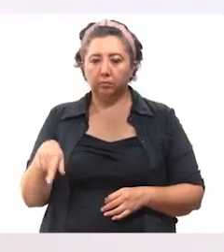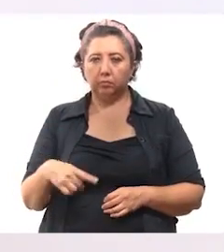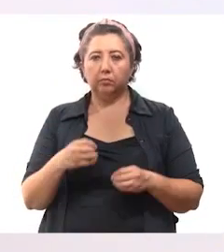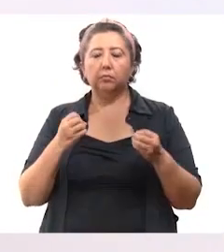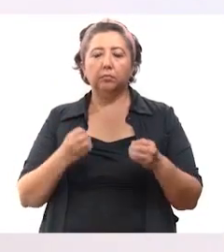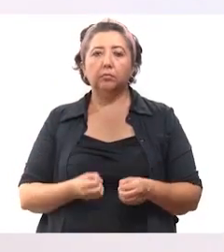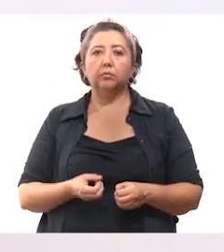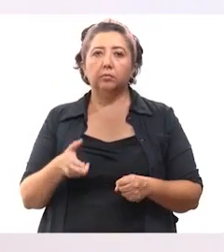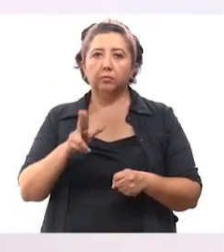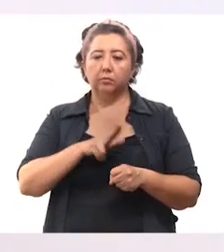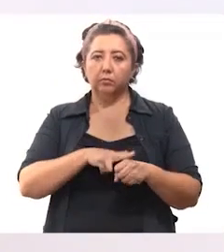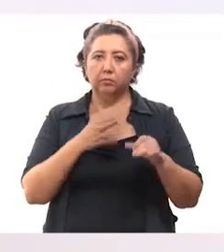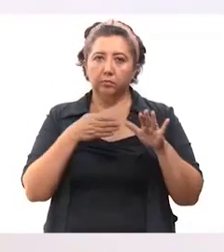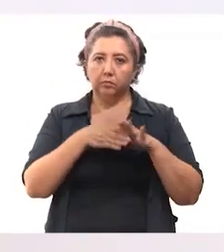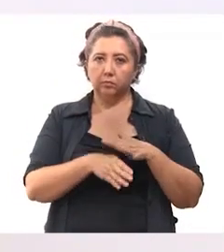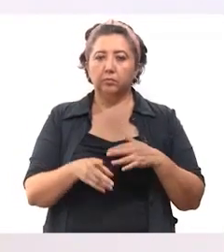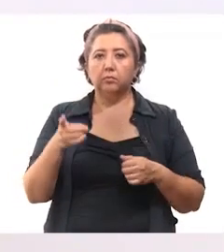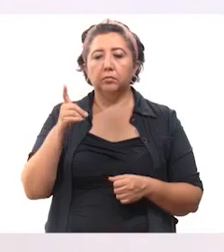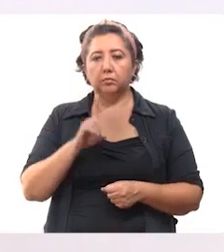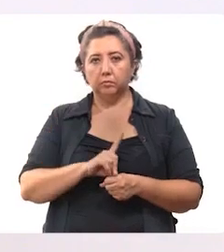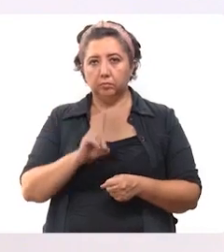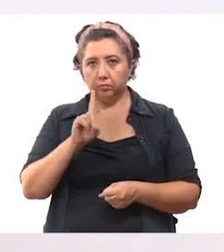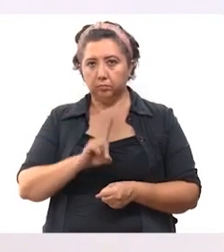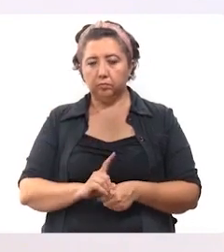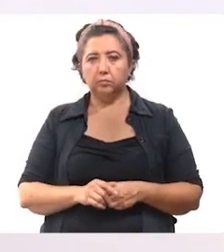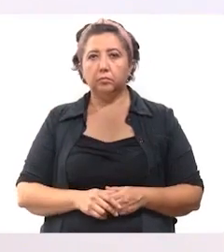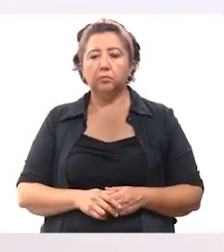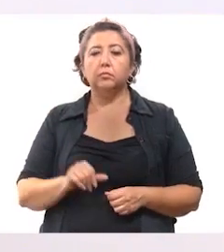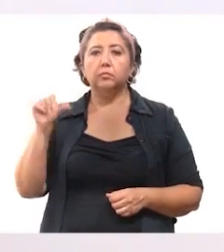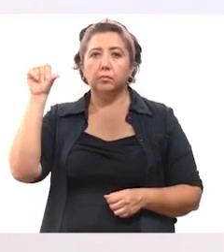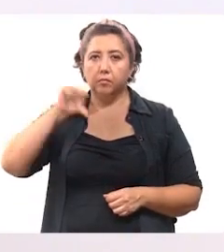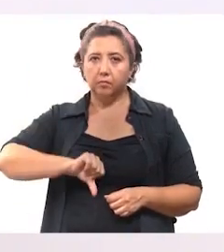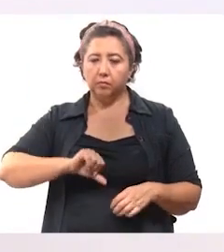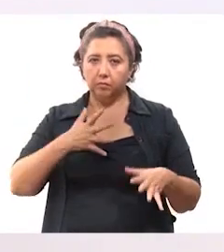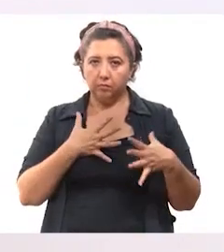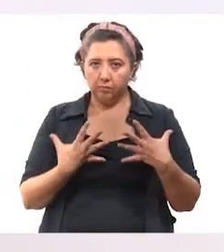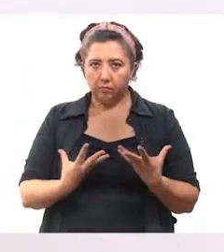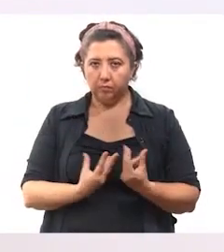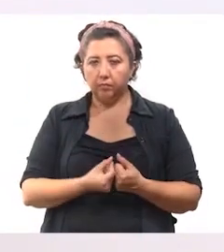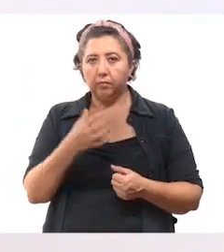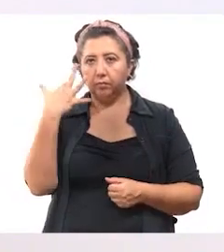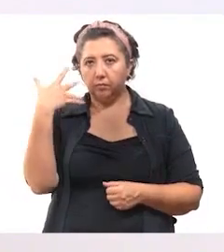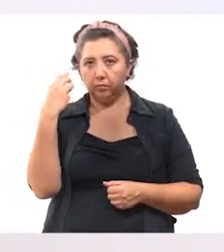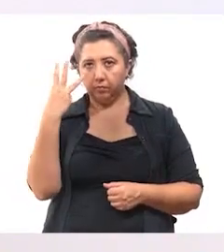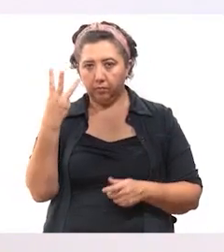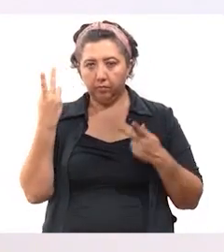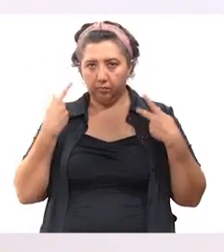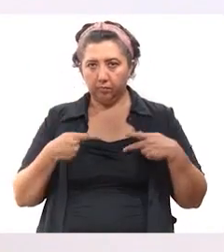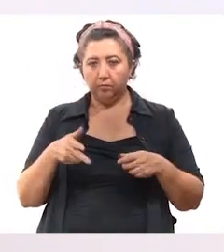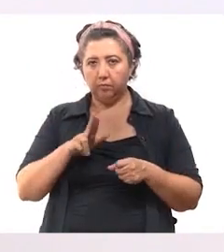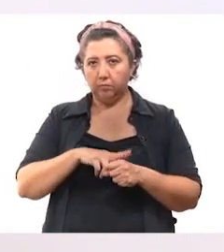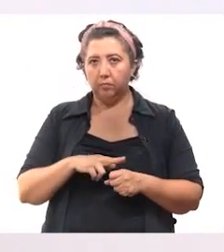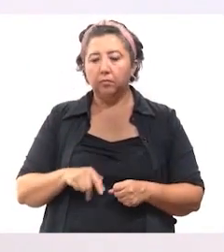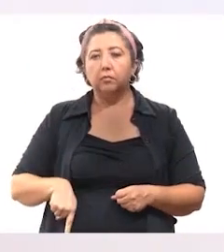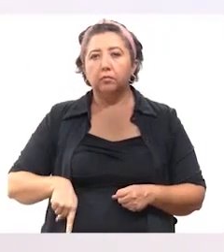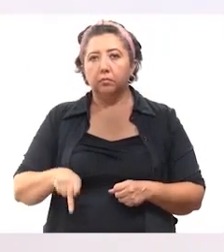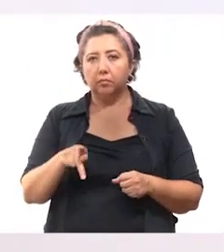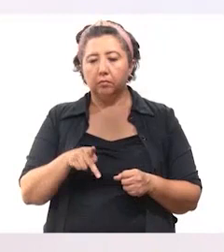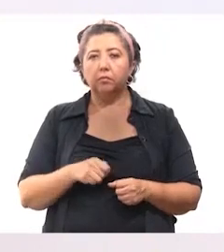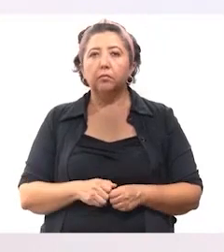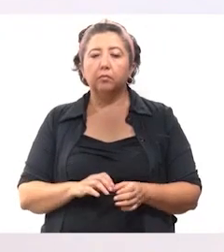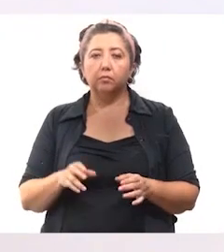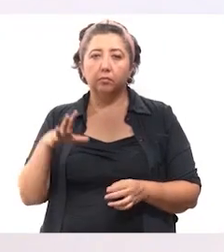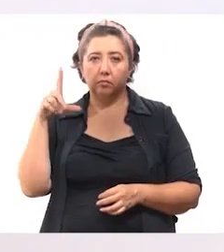datos más importantes son la ocupación hospitalaria y los ingresos diarios. El día de hoy tenemos 53 pacientes en hospitales